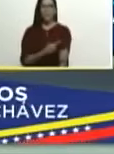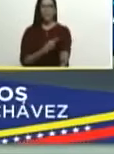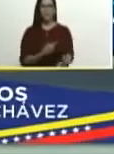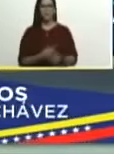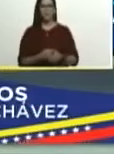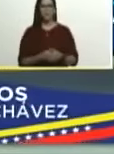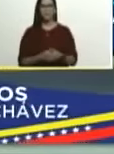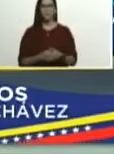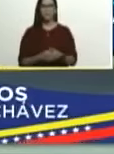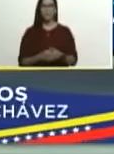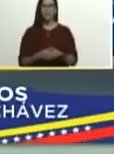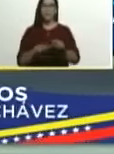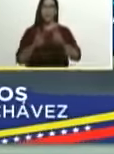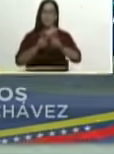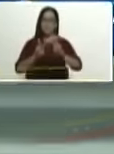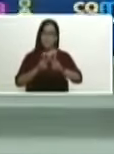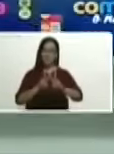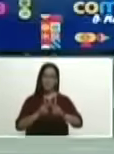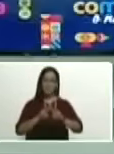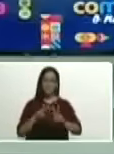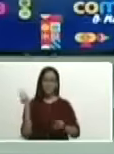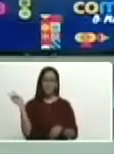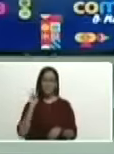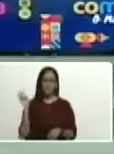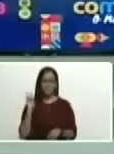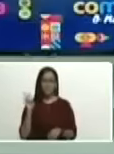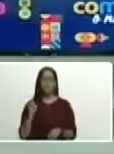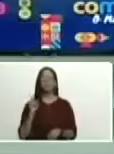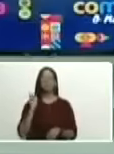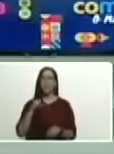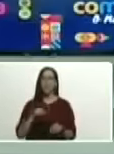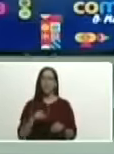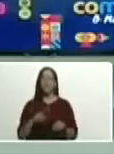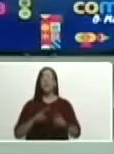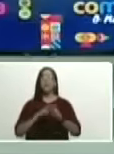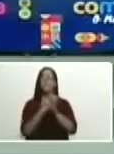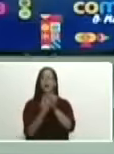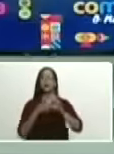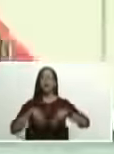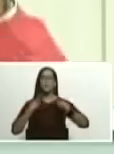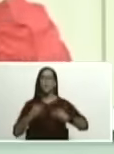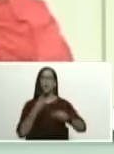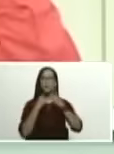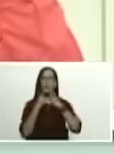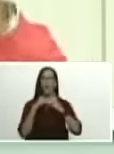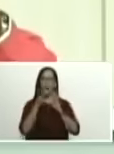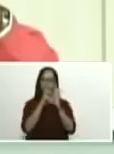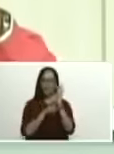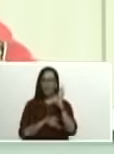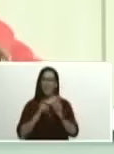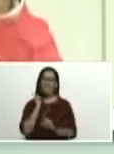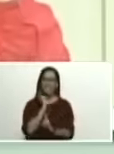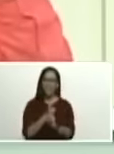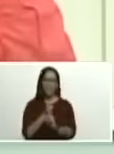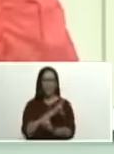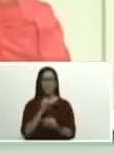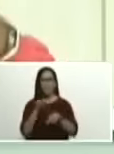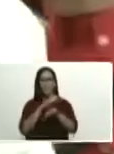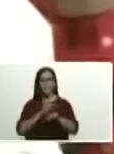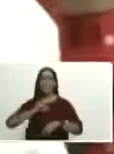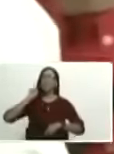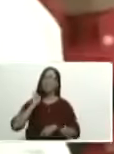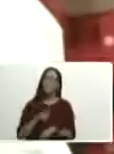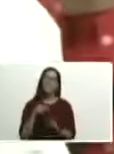Vivienda Venezuela y Barrio Nuevo, Barrio Tricolor. Tienen que planificarse, no desde el ministerio, tiene